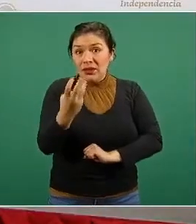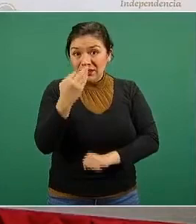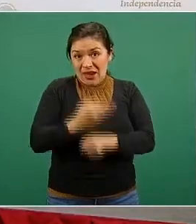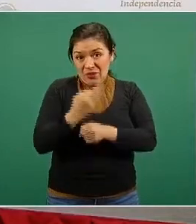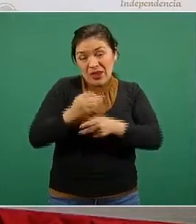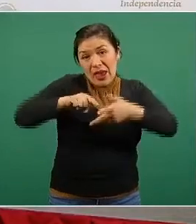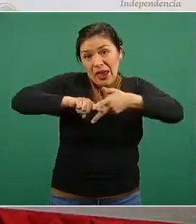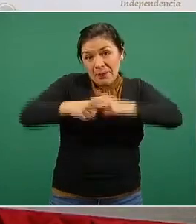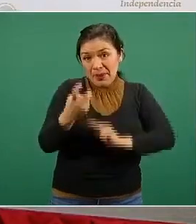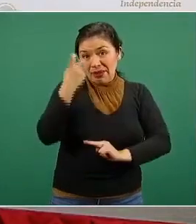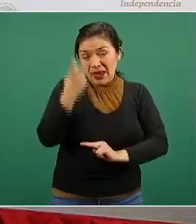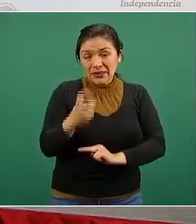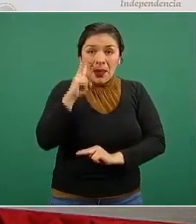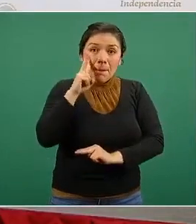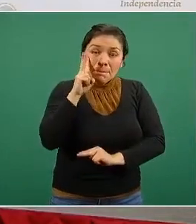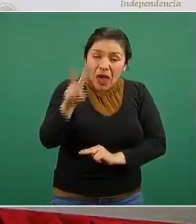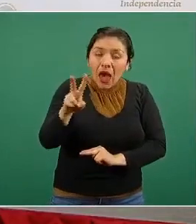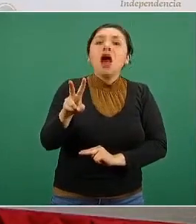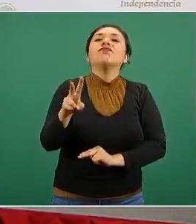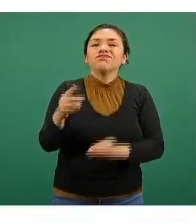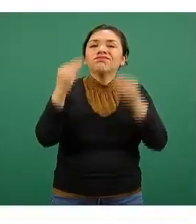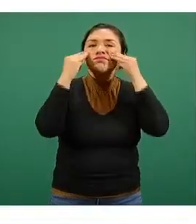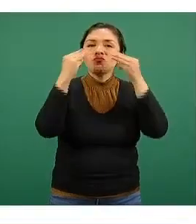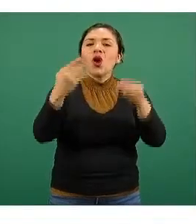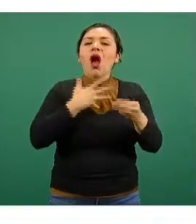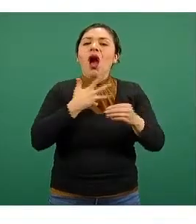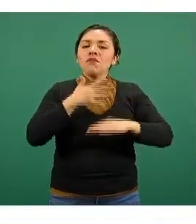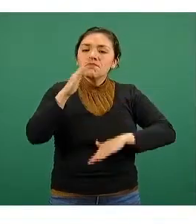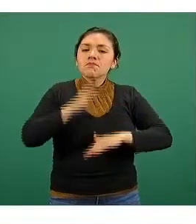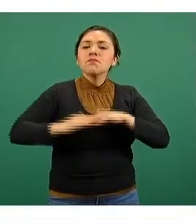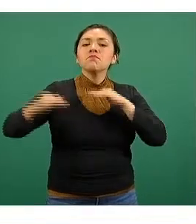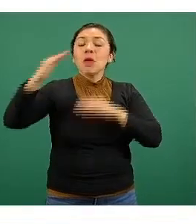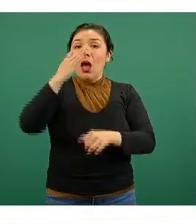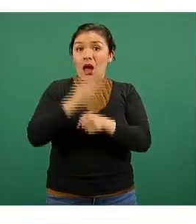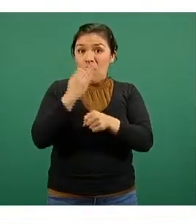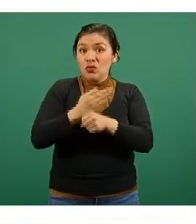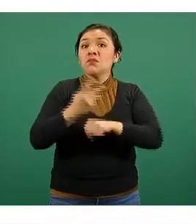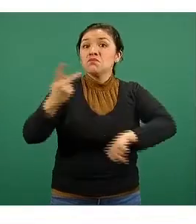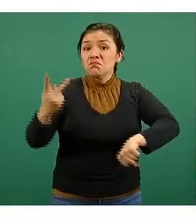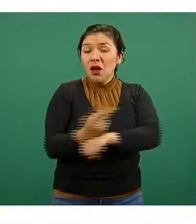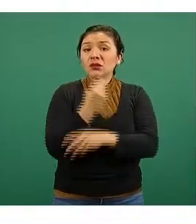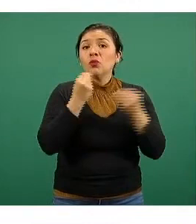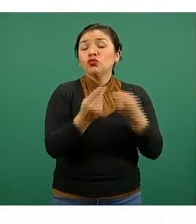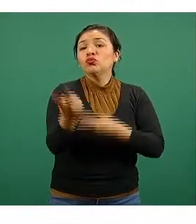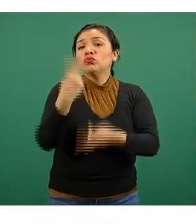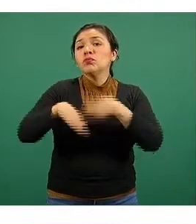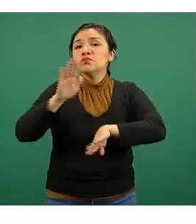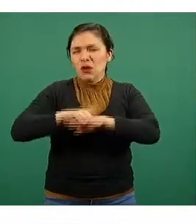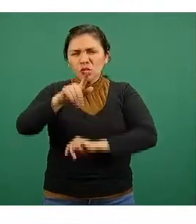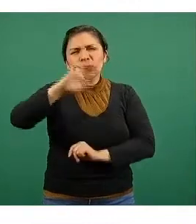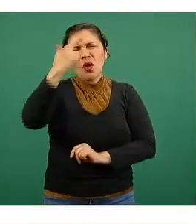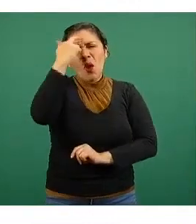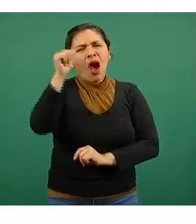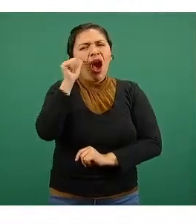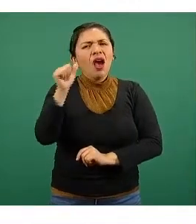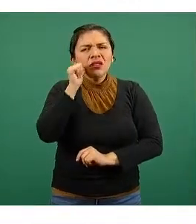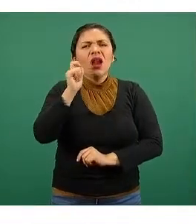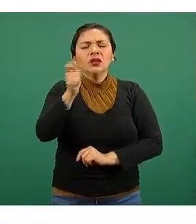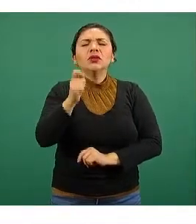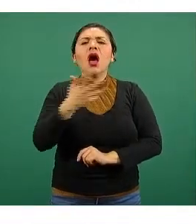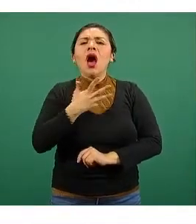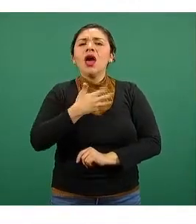en gráficas esta semana, demuestra un incremento que está ocurriendo en la letalidad. Si recuerdan, el día de ayer cerrábamos en